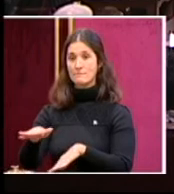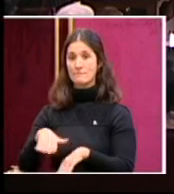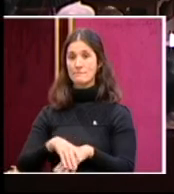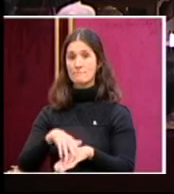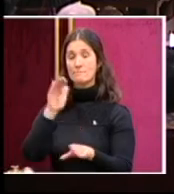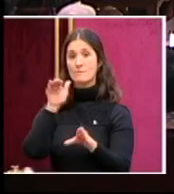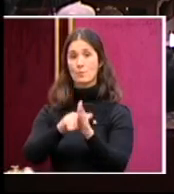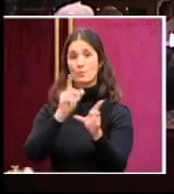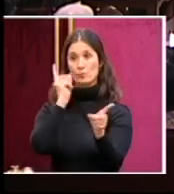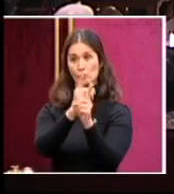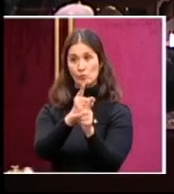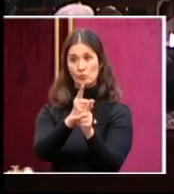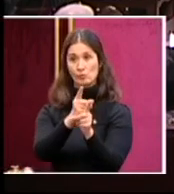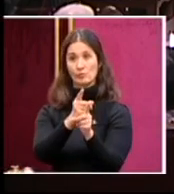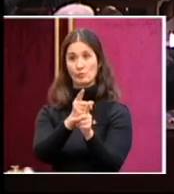¿Votos en contra?